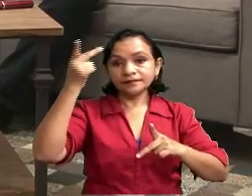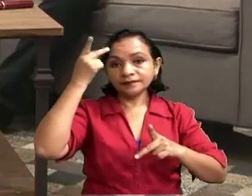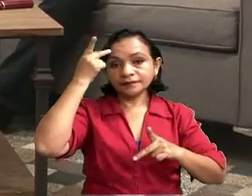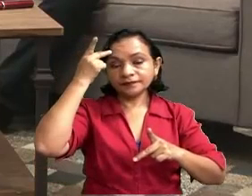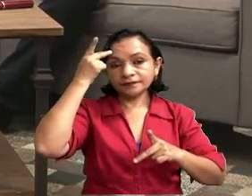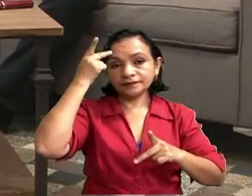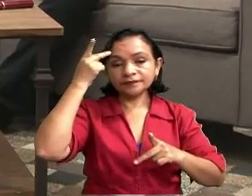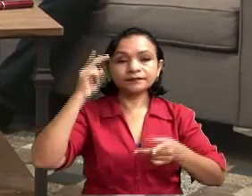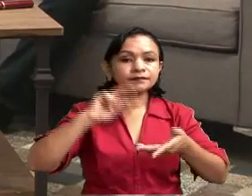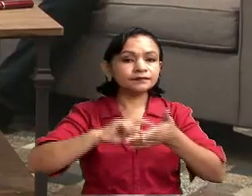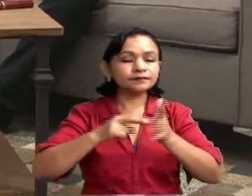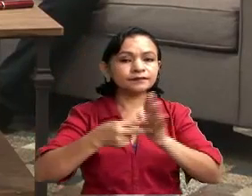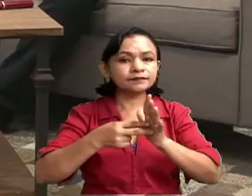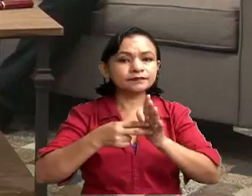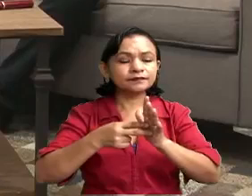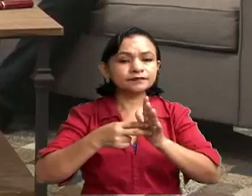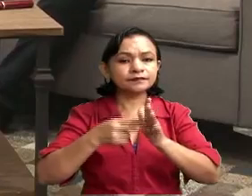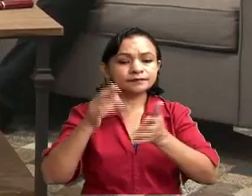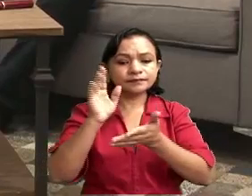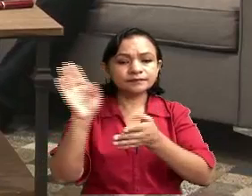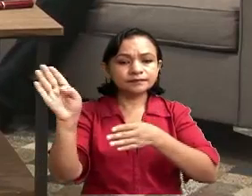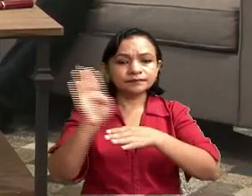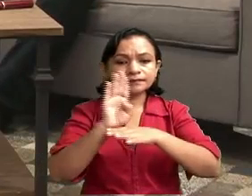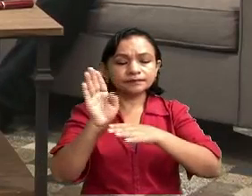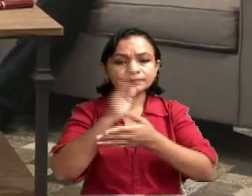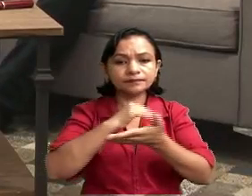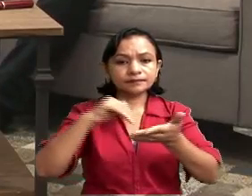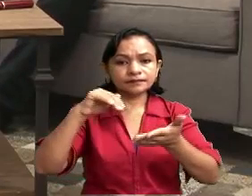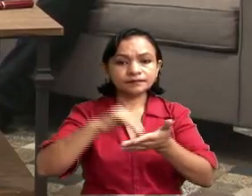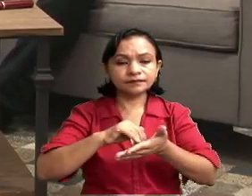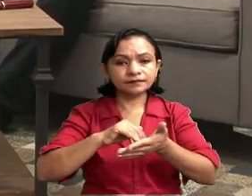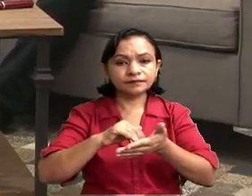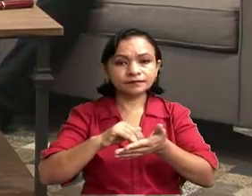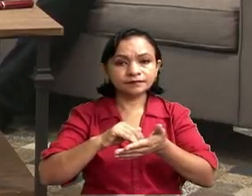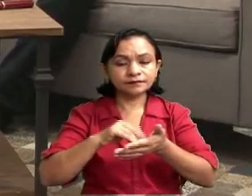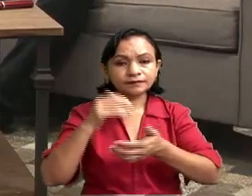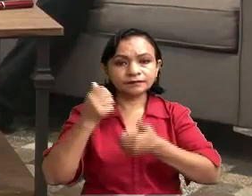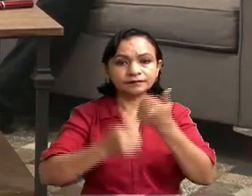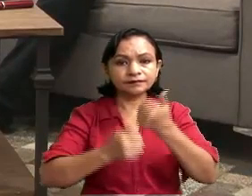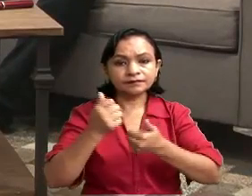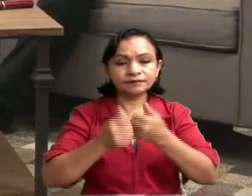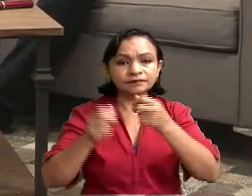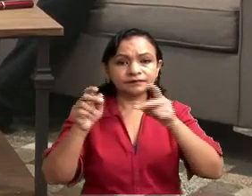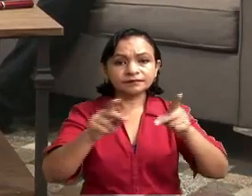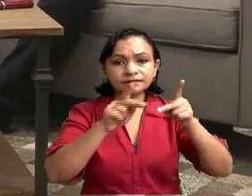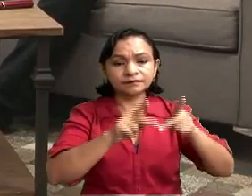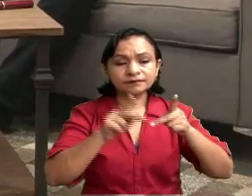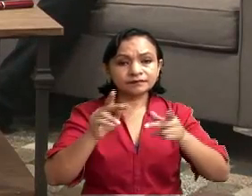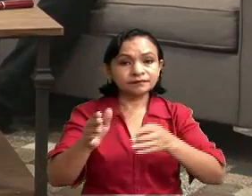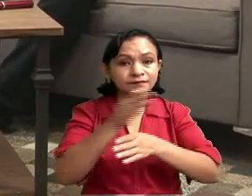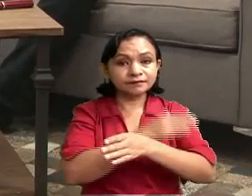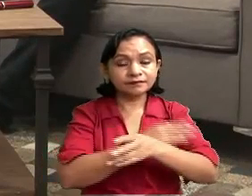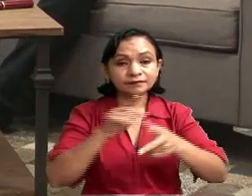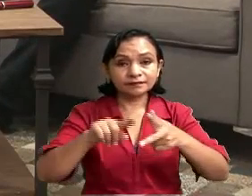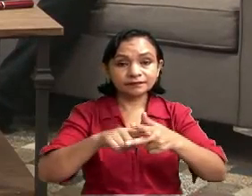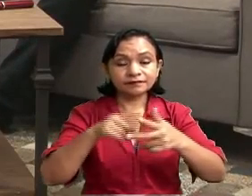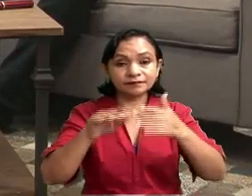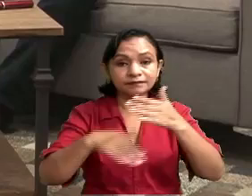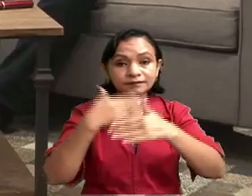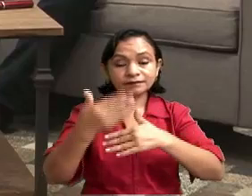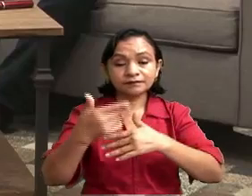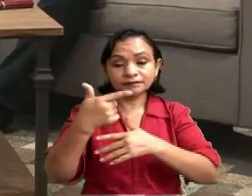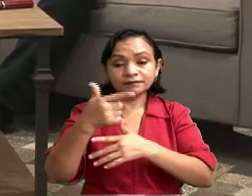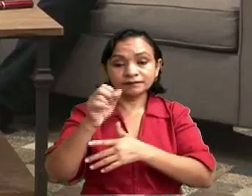de absorción que estableció el Banco Central, como hubo una oleada al inicio, después del golpe